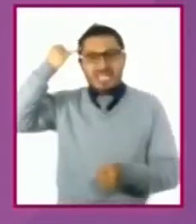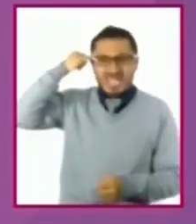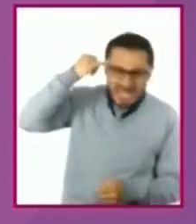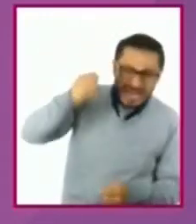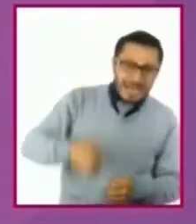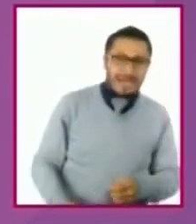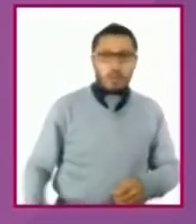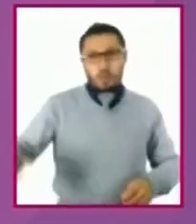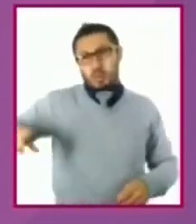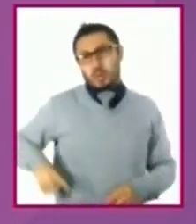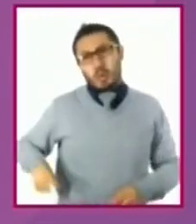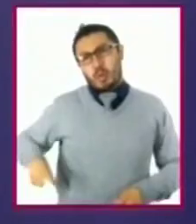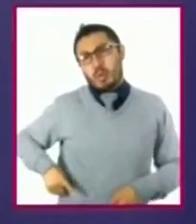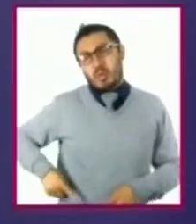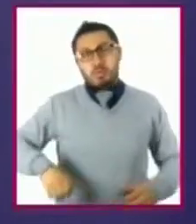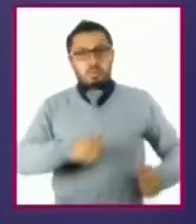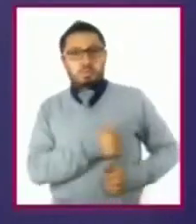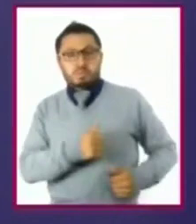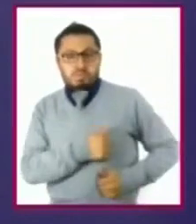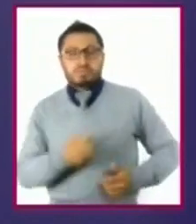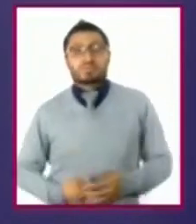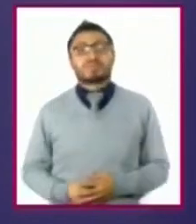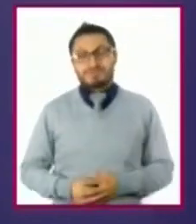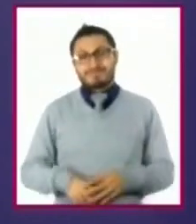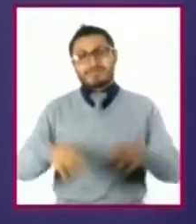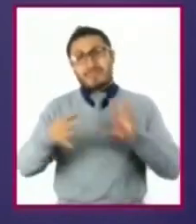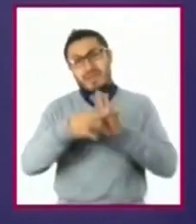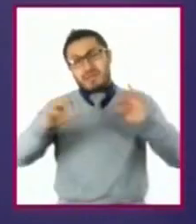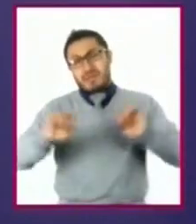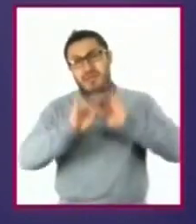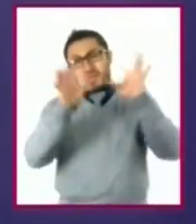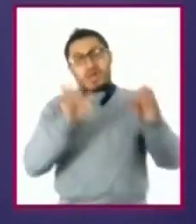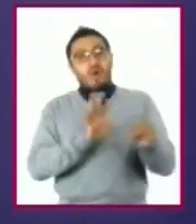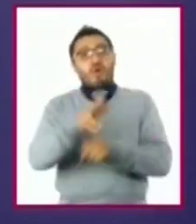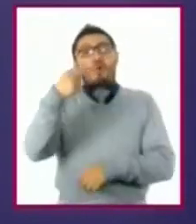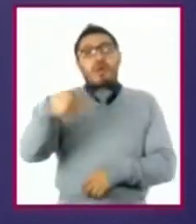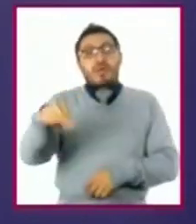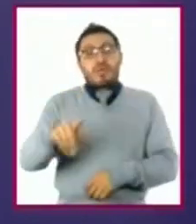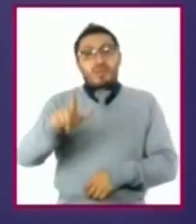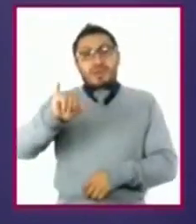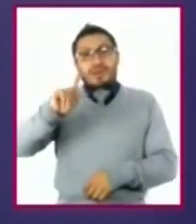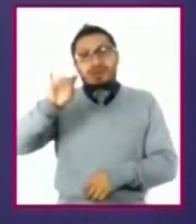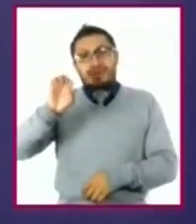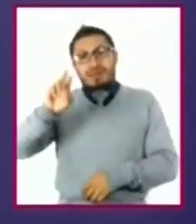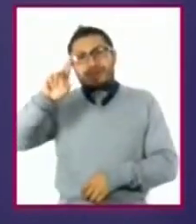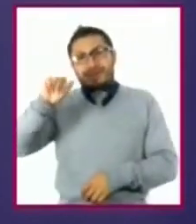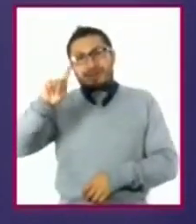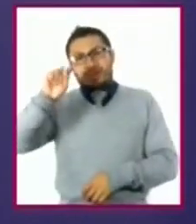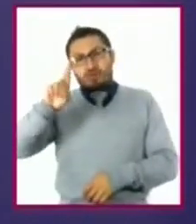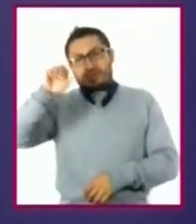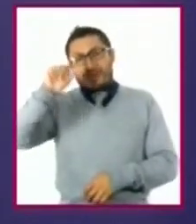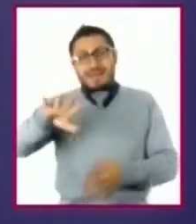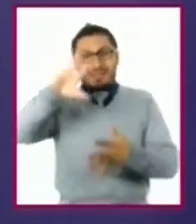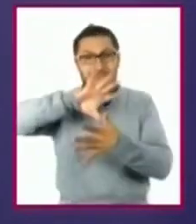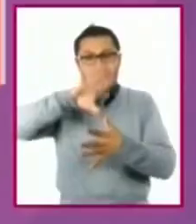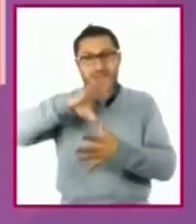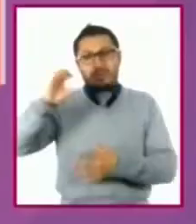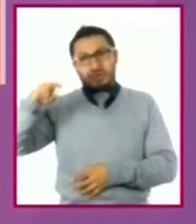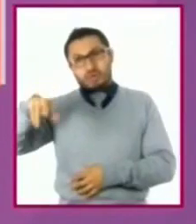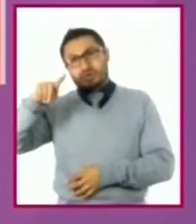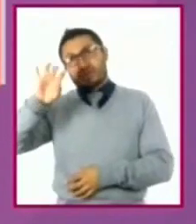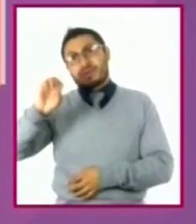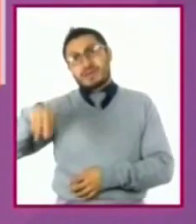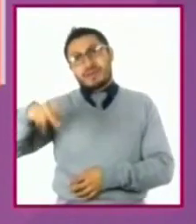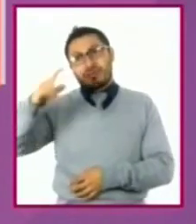las dictaduras. Y para que nos quede claro, ¿a qué le llamamos literatura latinoamericana contemporánea? Pues